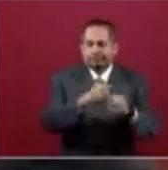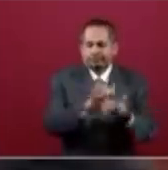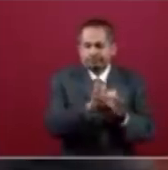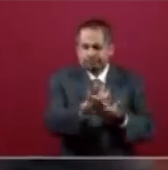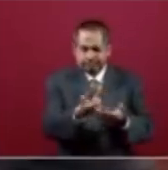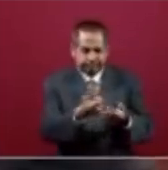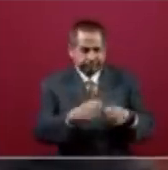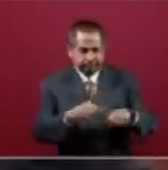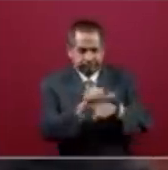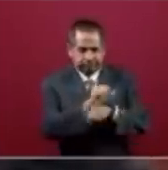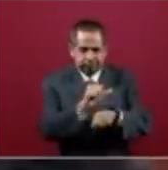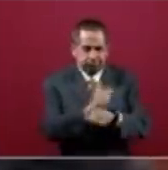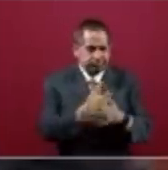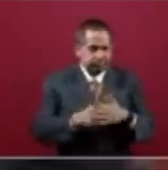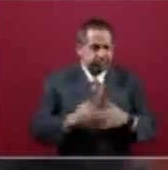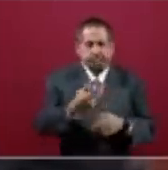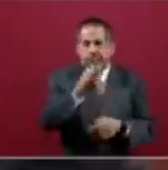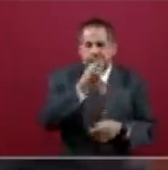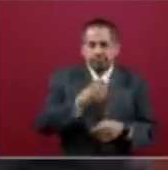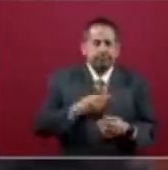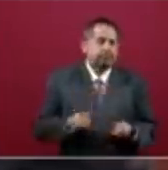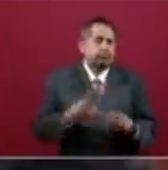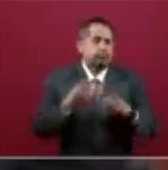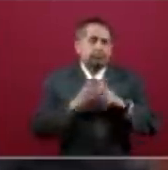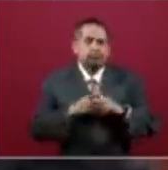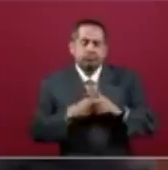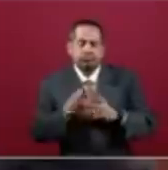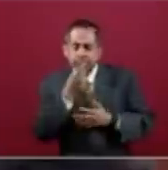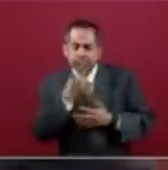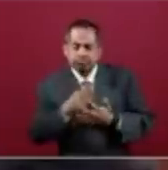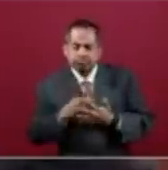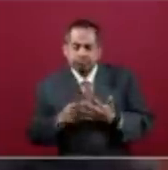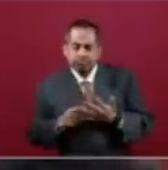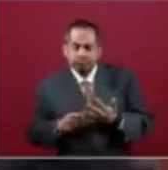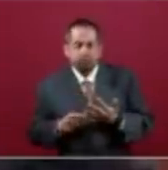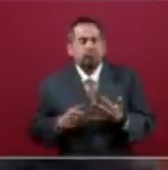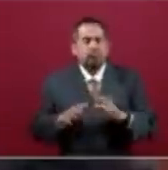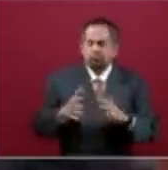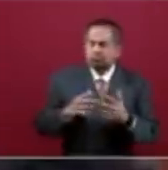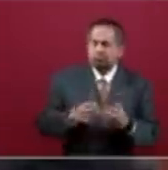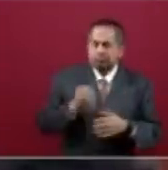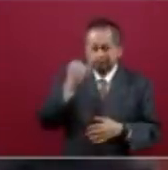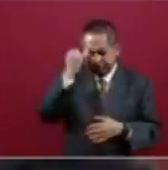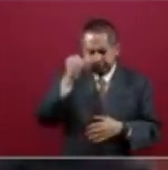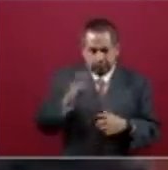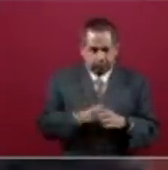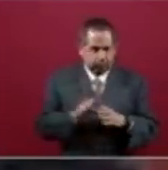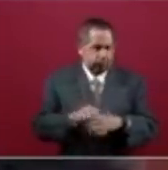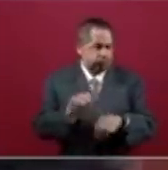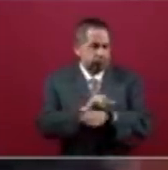y tenemos una idea de cómo se llevan a cabo los robos.